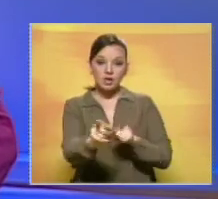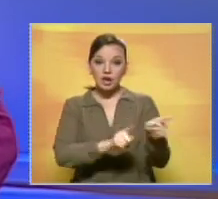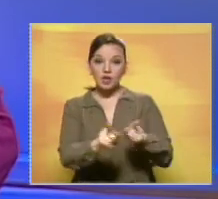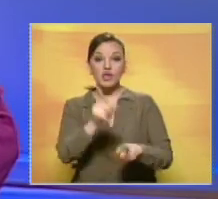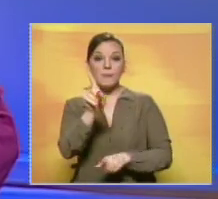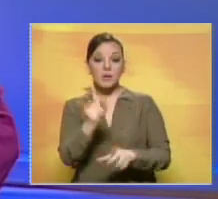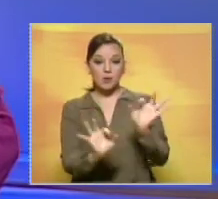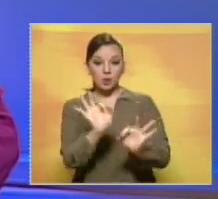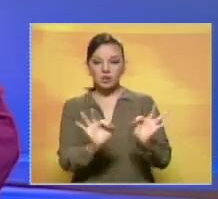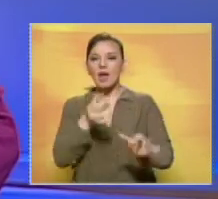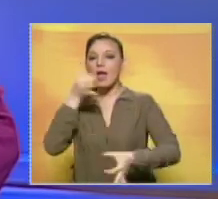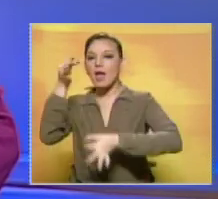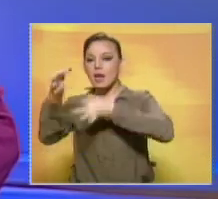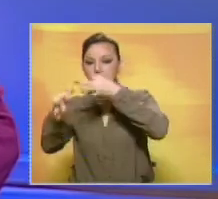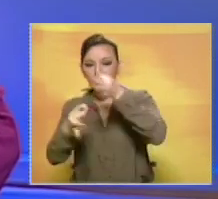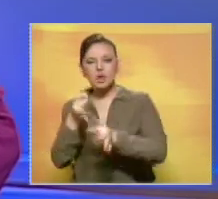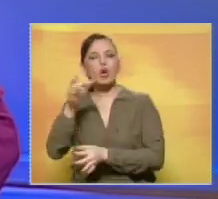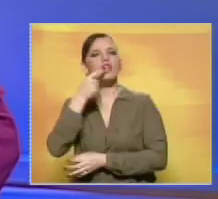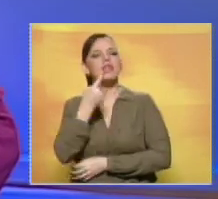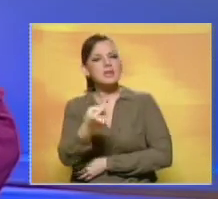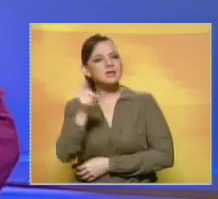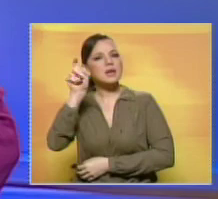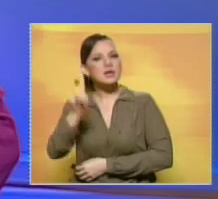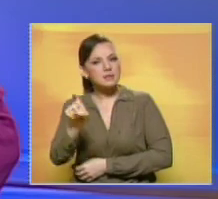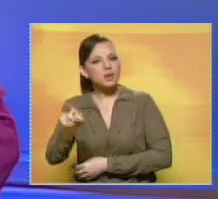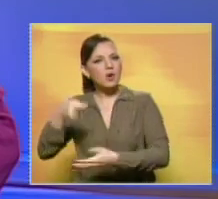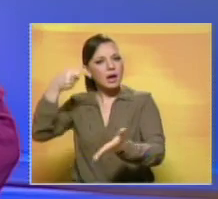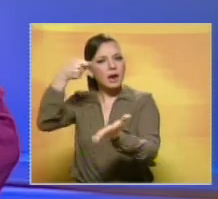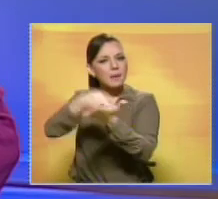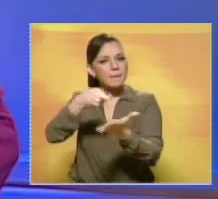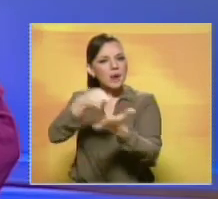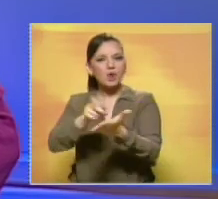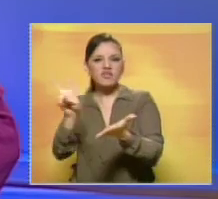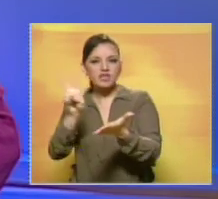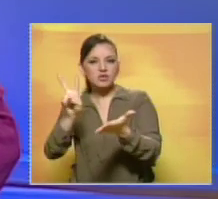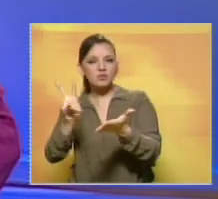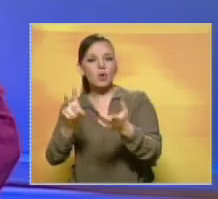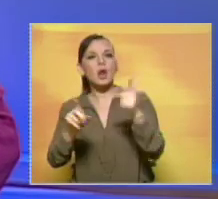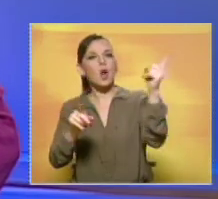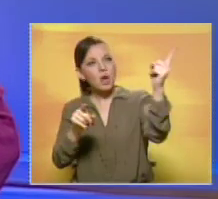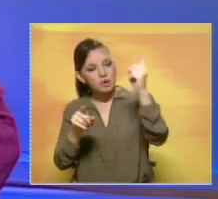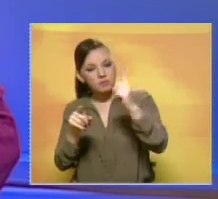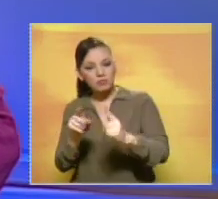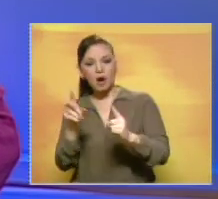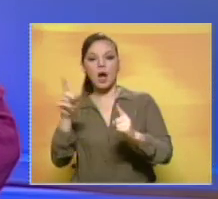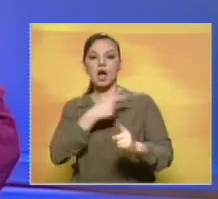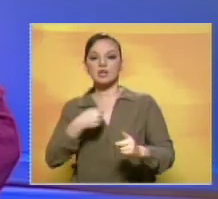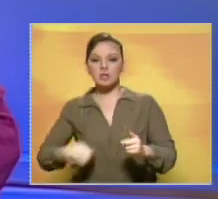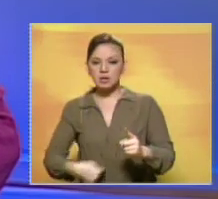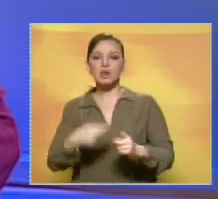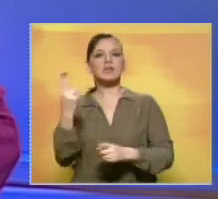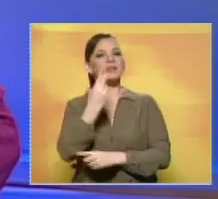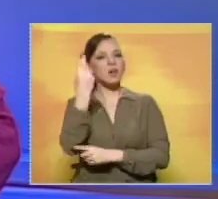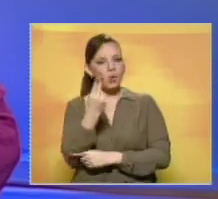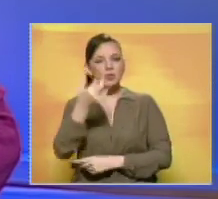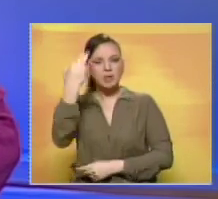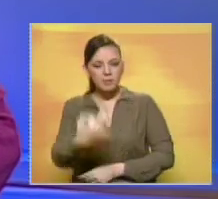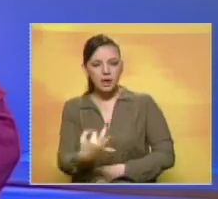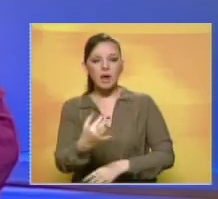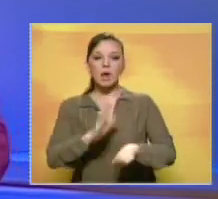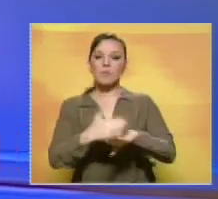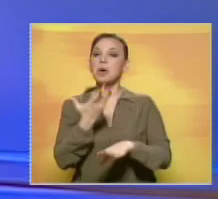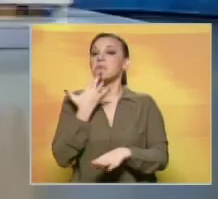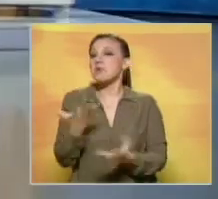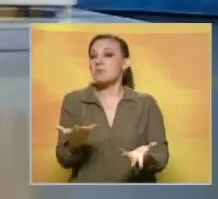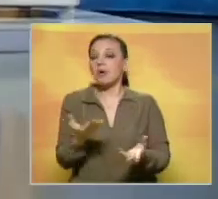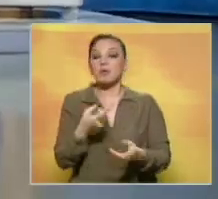Justicia, explicó que es necesario que el dinero financiado por el país asiático sea utilizado correctamente, de lo contrario no tendrá ningún